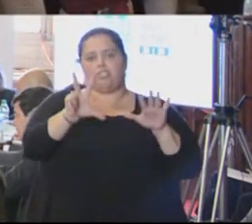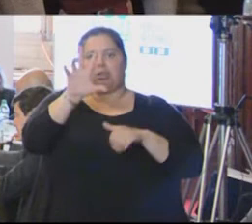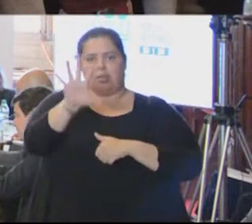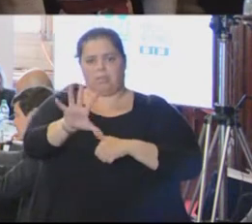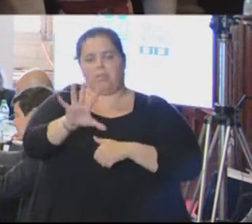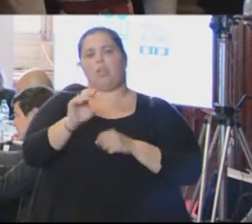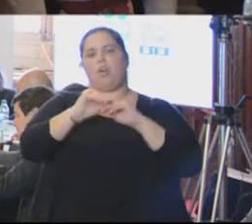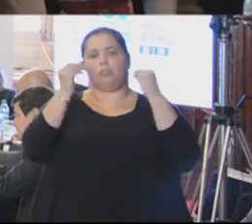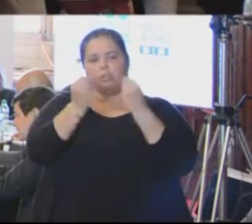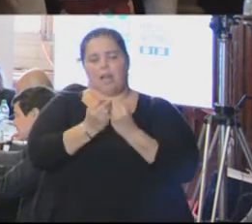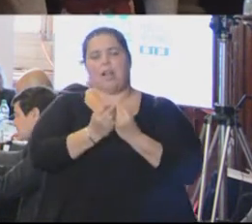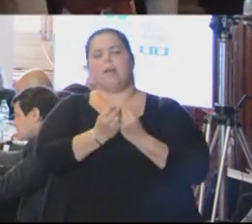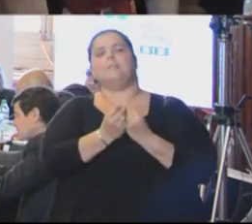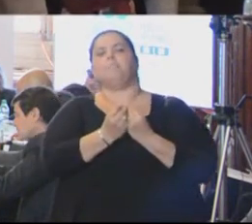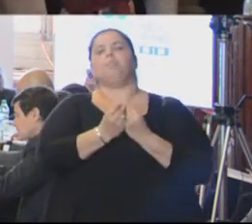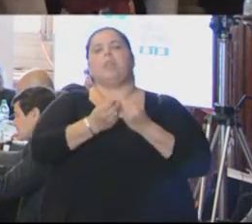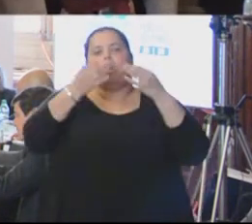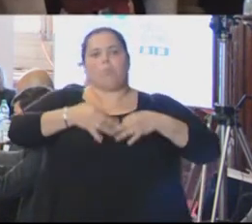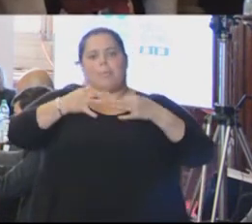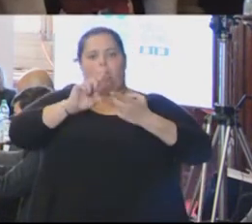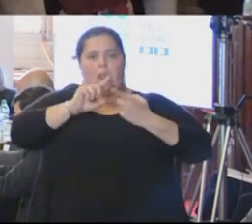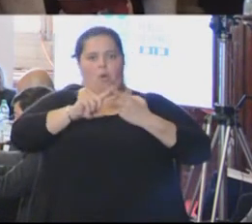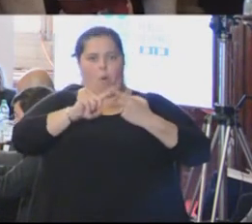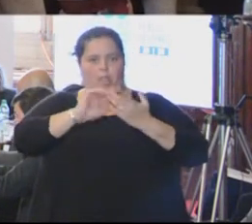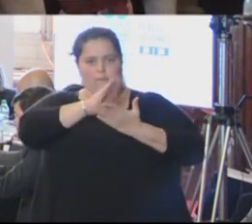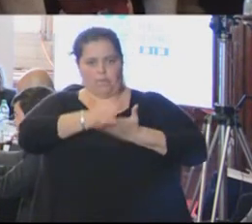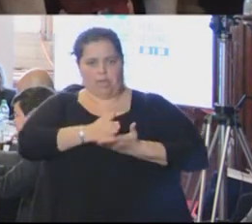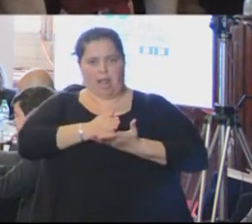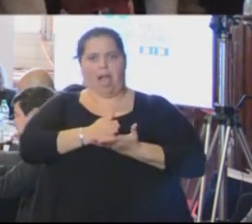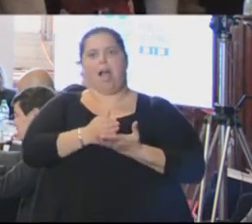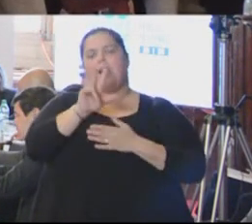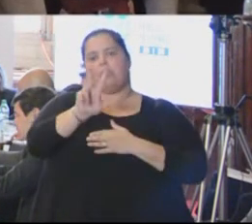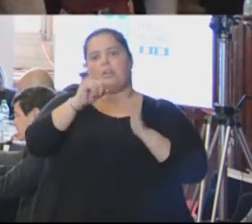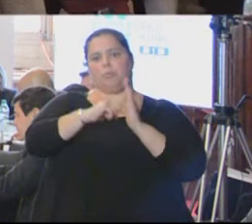cumplimiento del acuerdo final del 3.4.5, la